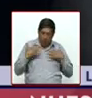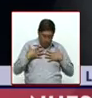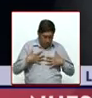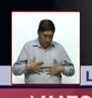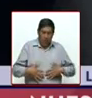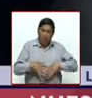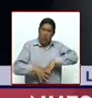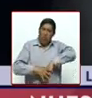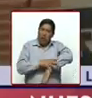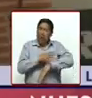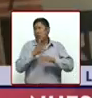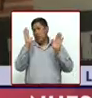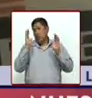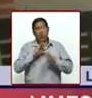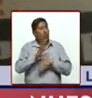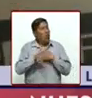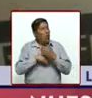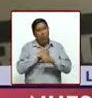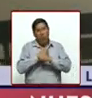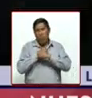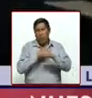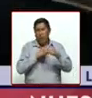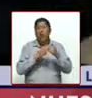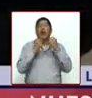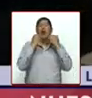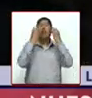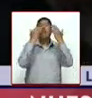toda una campaña.